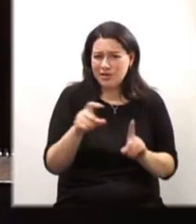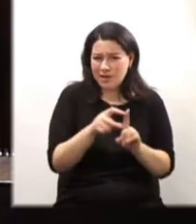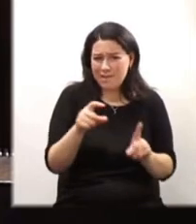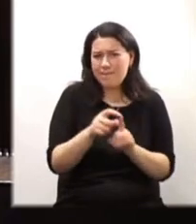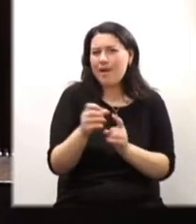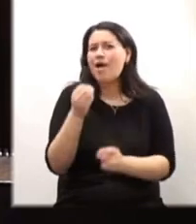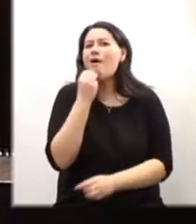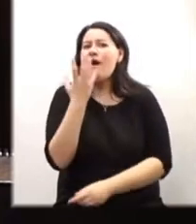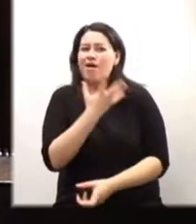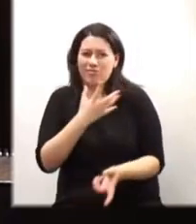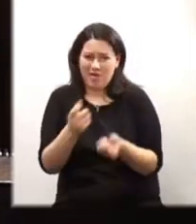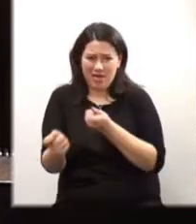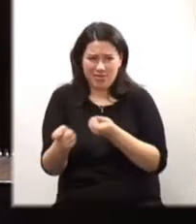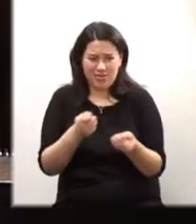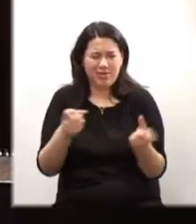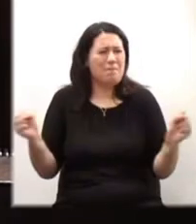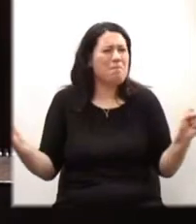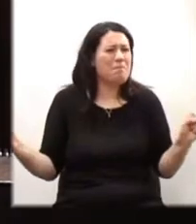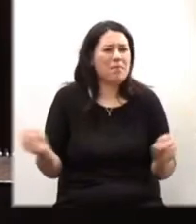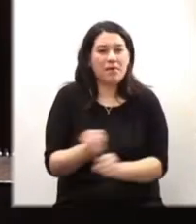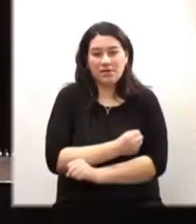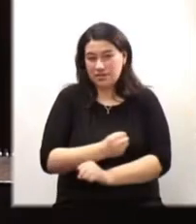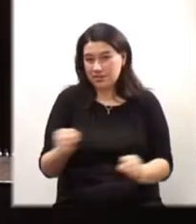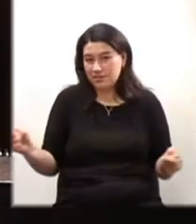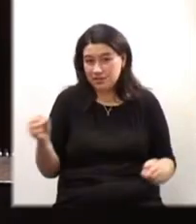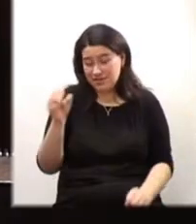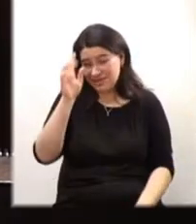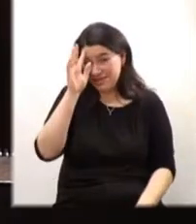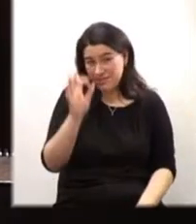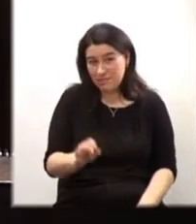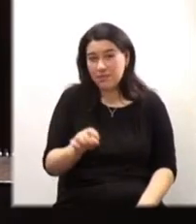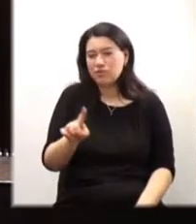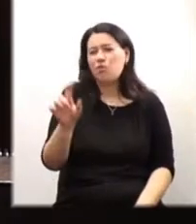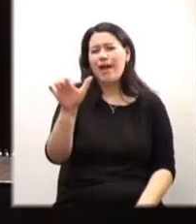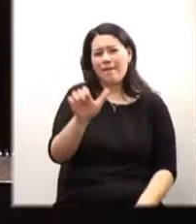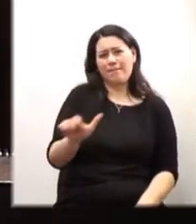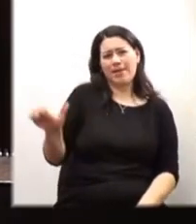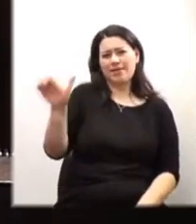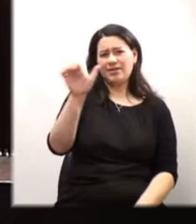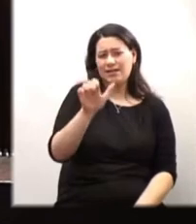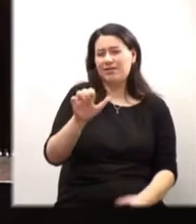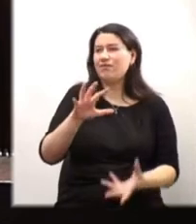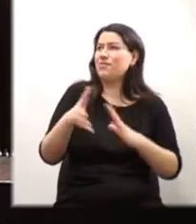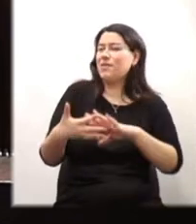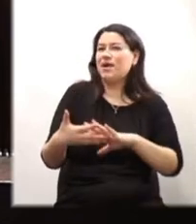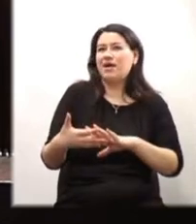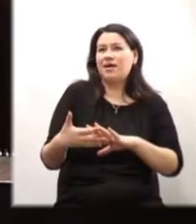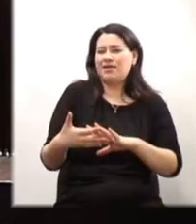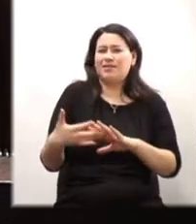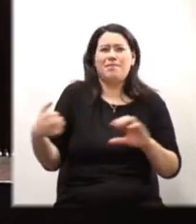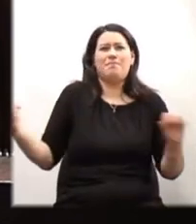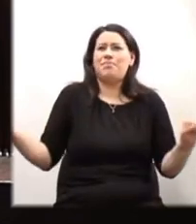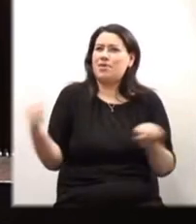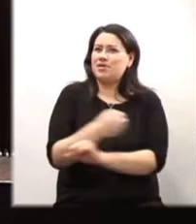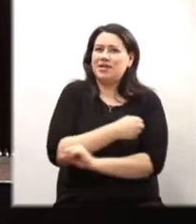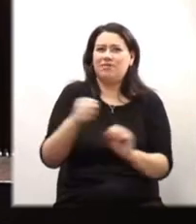gestión, porque era una empresa absolutamente